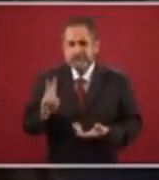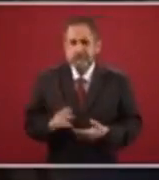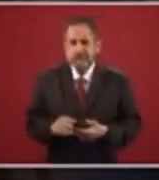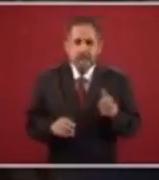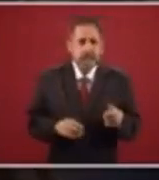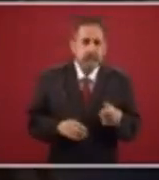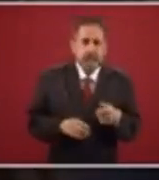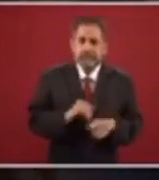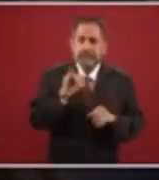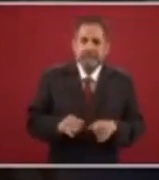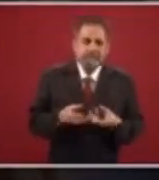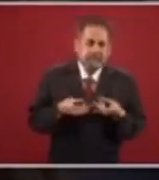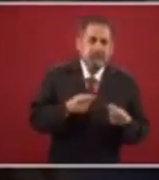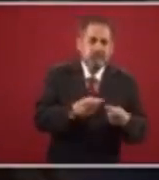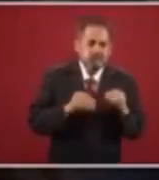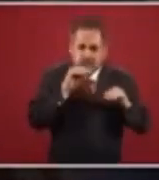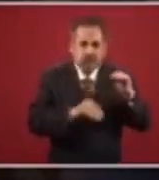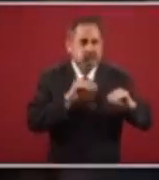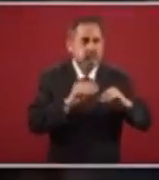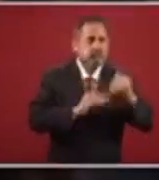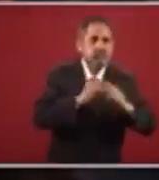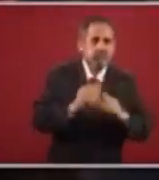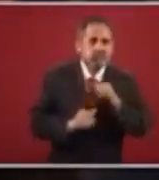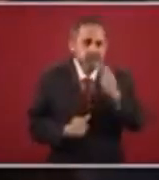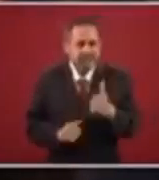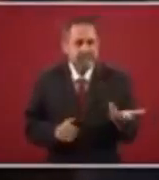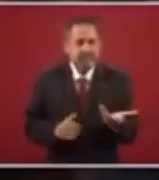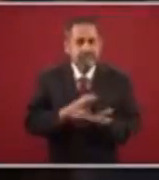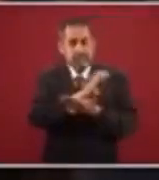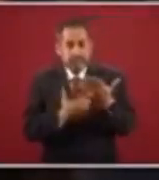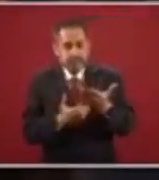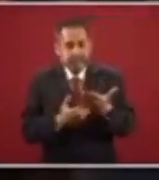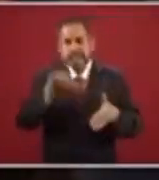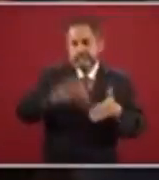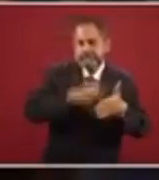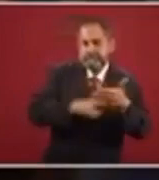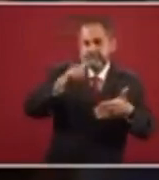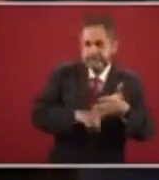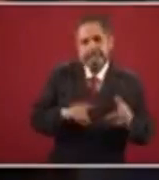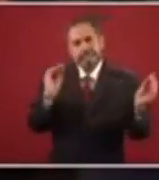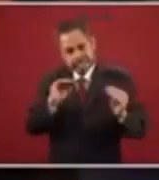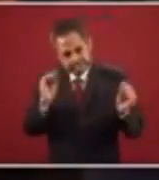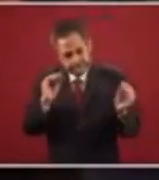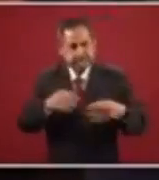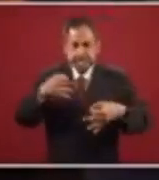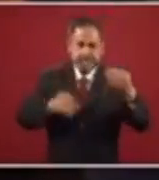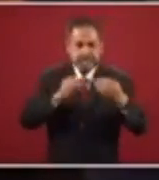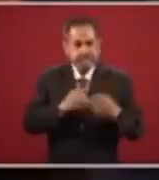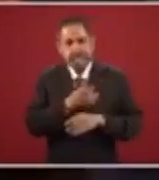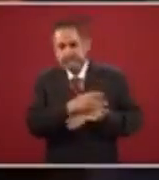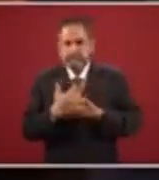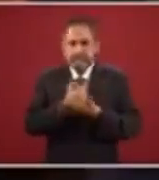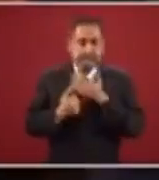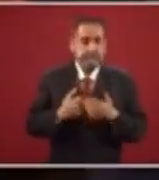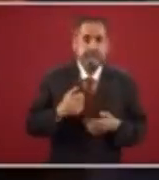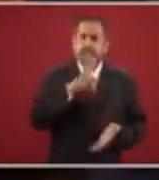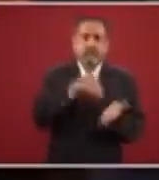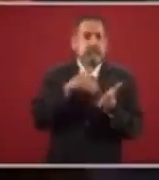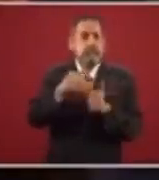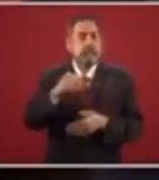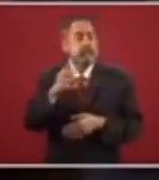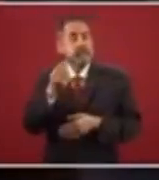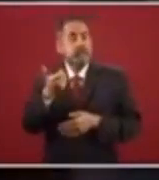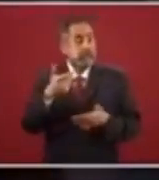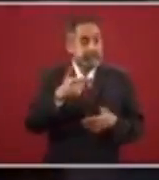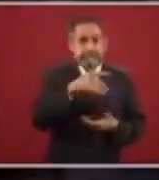ejerció nada, nunca se concretó ningún programa. Todo se hizo en contratos y luego se rechazaron los contratos, vino el alegato judicial, se estableció una suma de